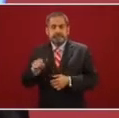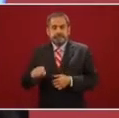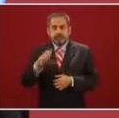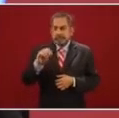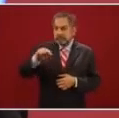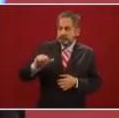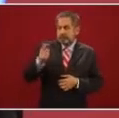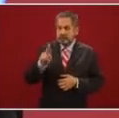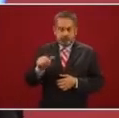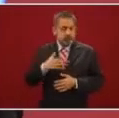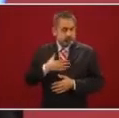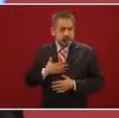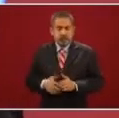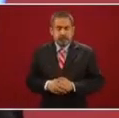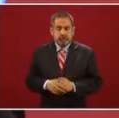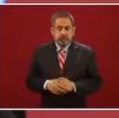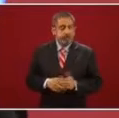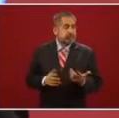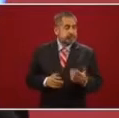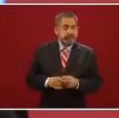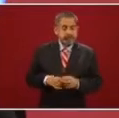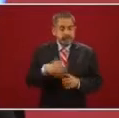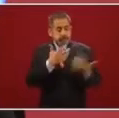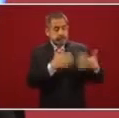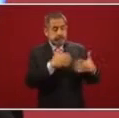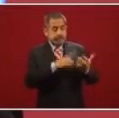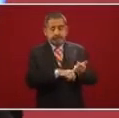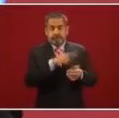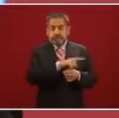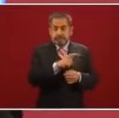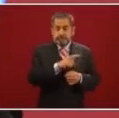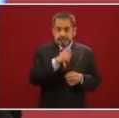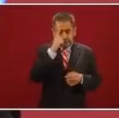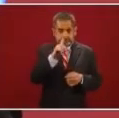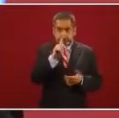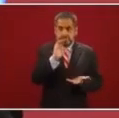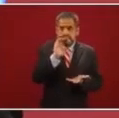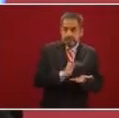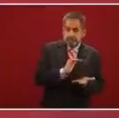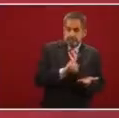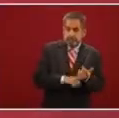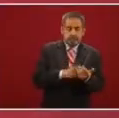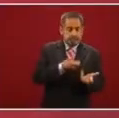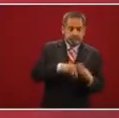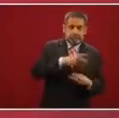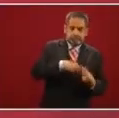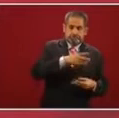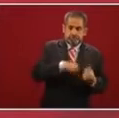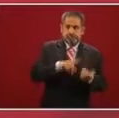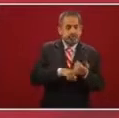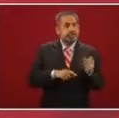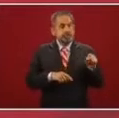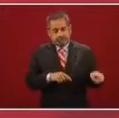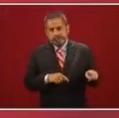la Conagua. La única forma también que la empresa reduzca su huella hídrica es a través de reuso, entonces cantidad